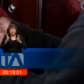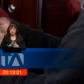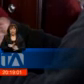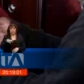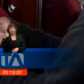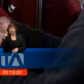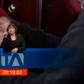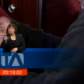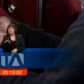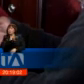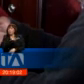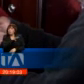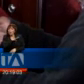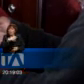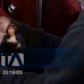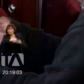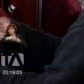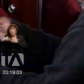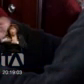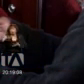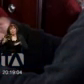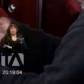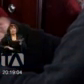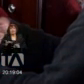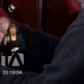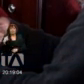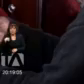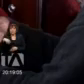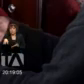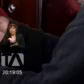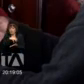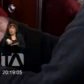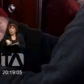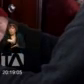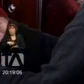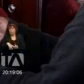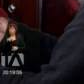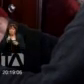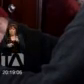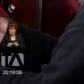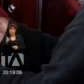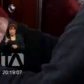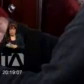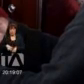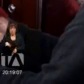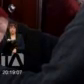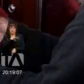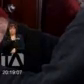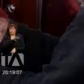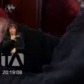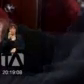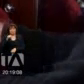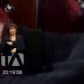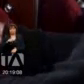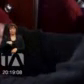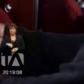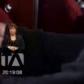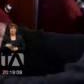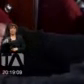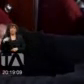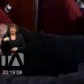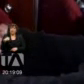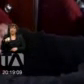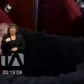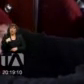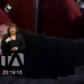como los que hacen los secuestros. Y eso puede estar por los traficantes, algunas en esos casos, en sus manos de ellos. Pongo fe